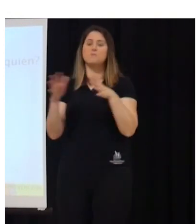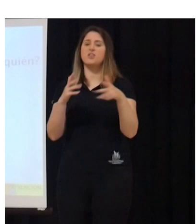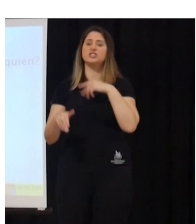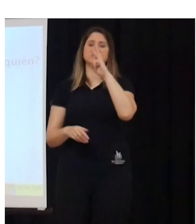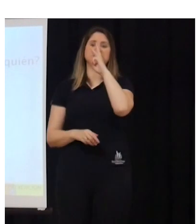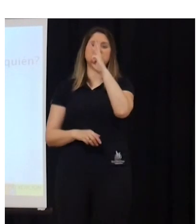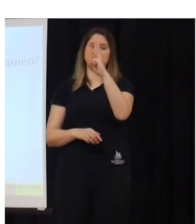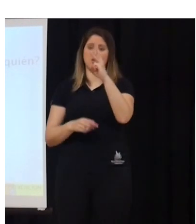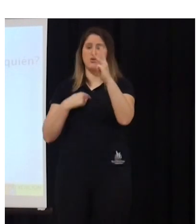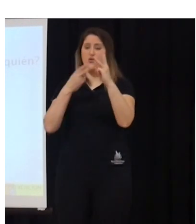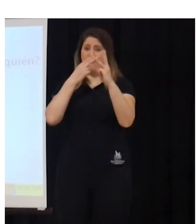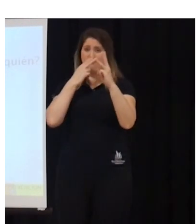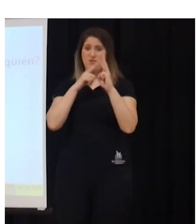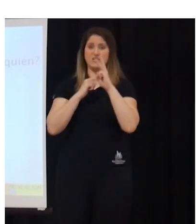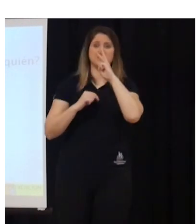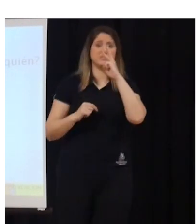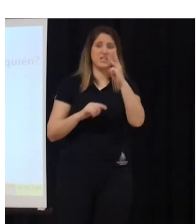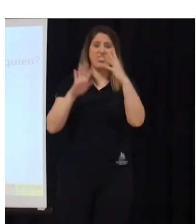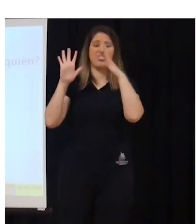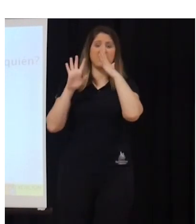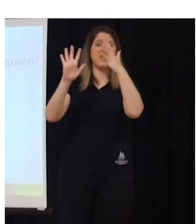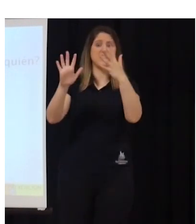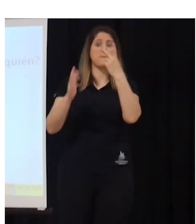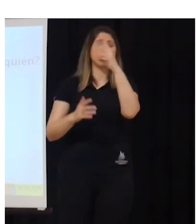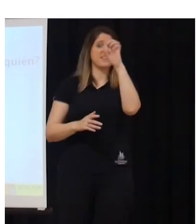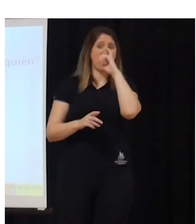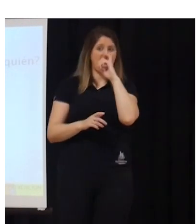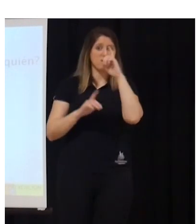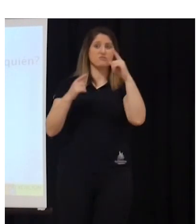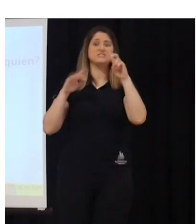3 años menos de vida. Entre 10 y 20,